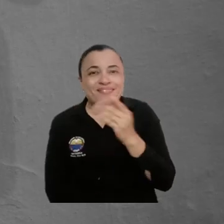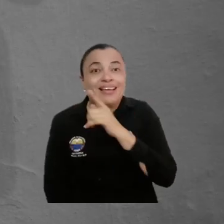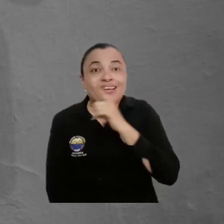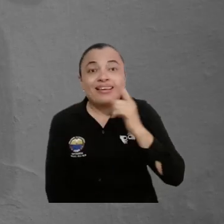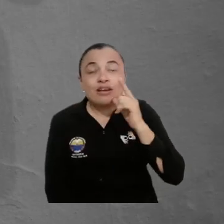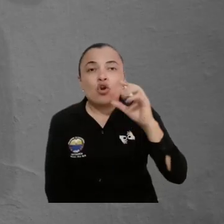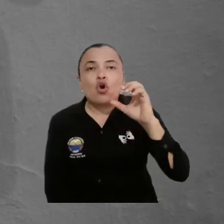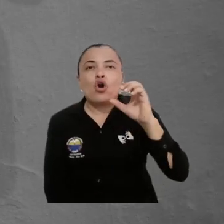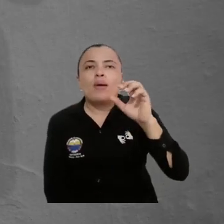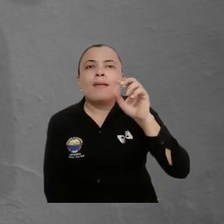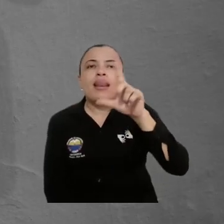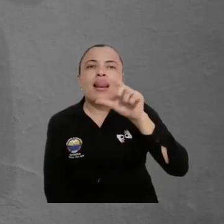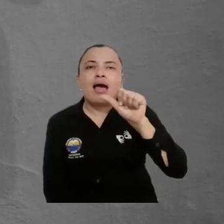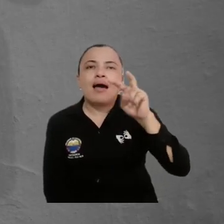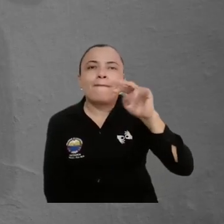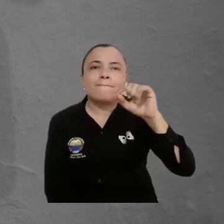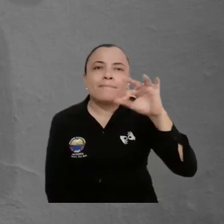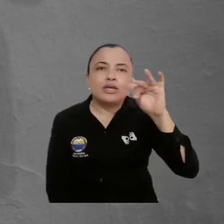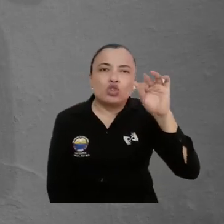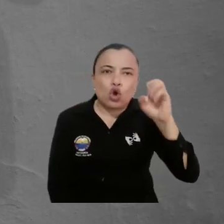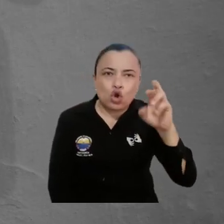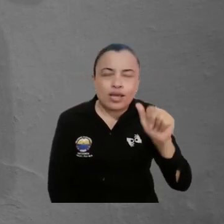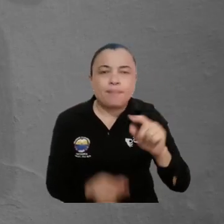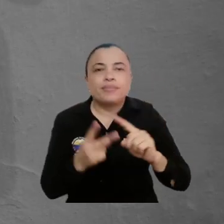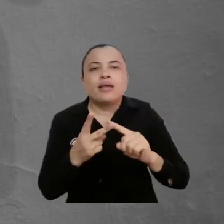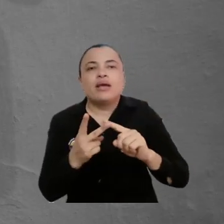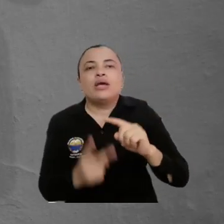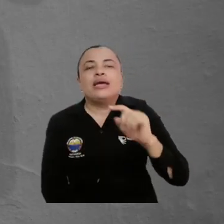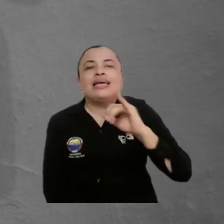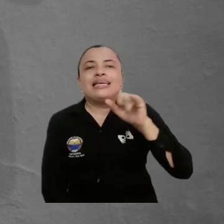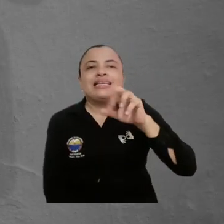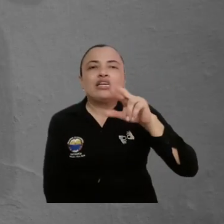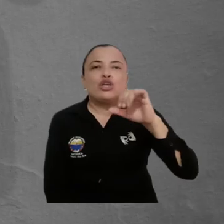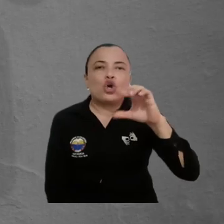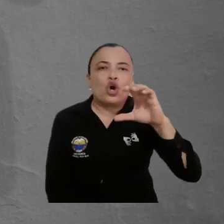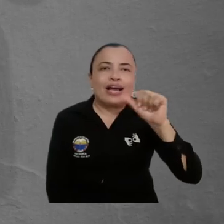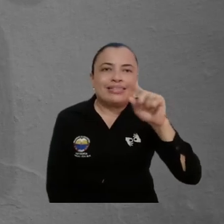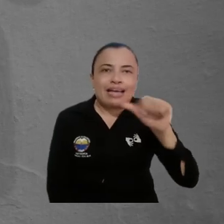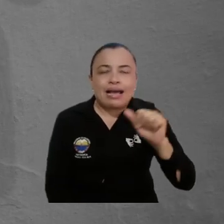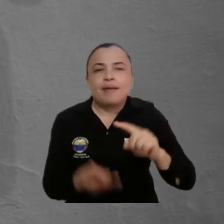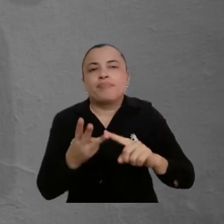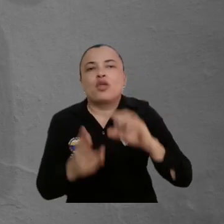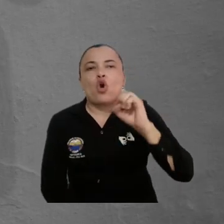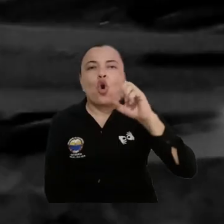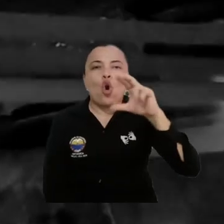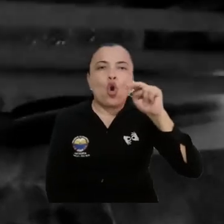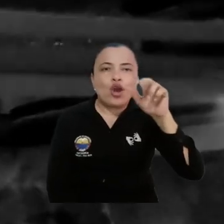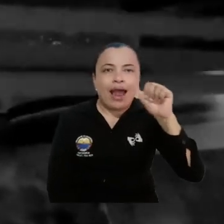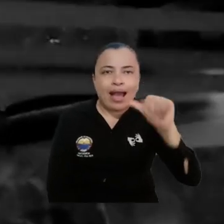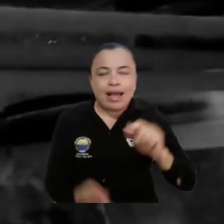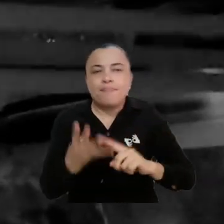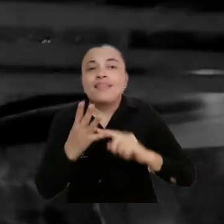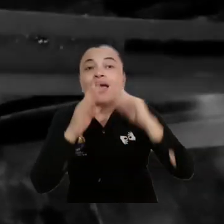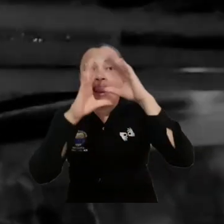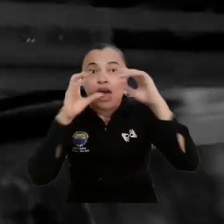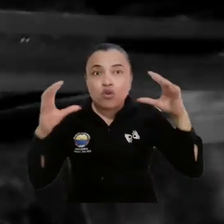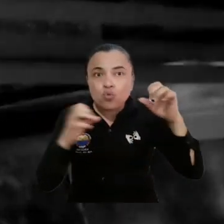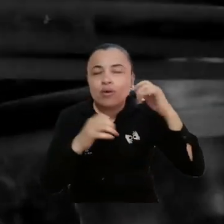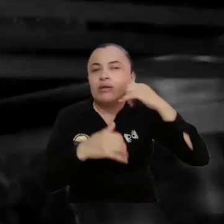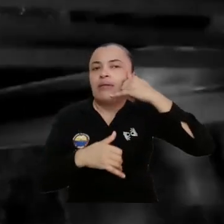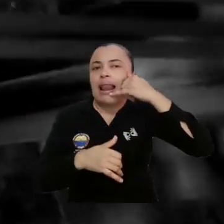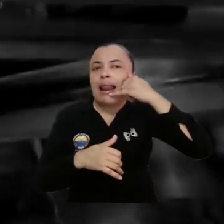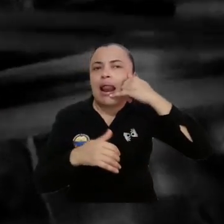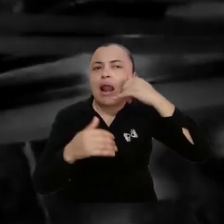Onaca, Jirocasaca y Las Nubes tenían teléfono, estaban comunicadas telefónicamente. La ruina de Onaca no